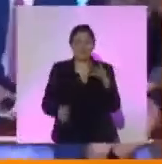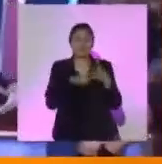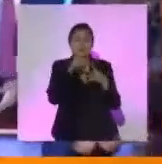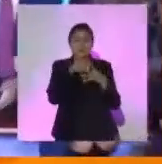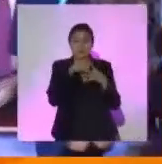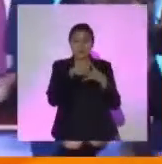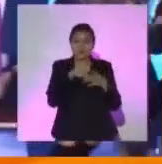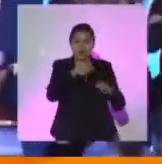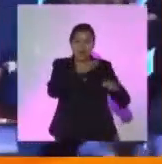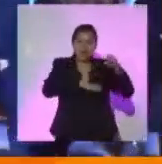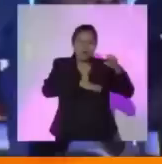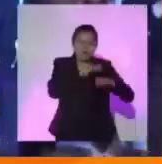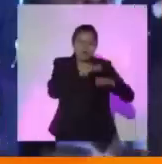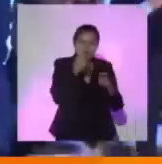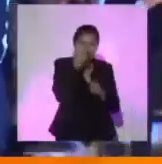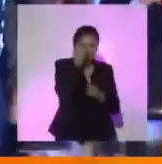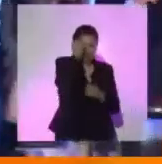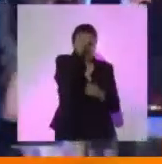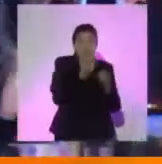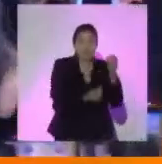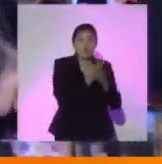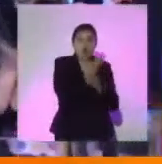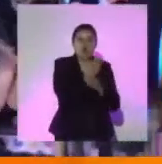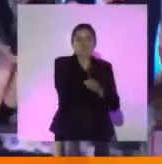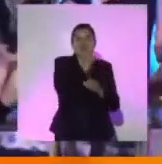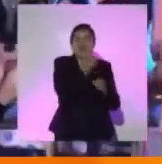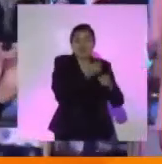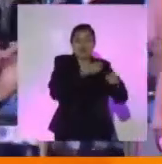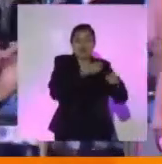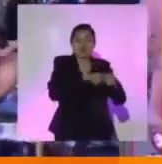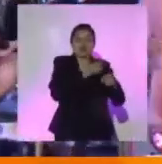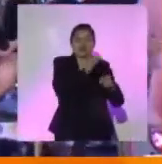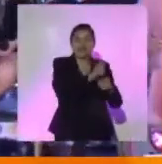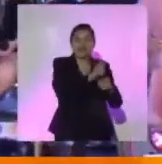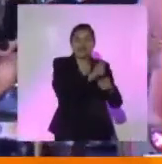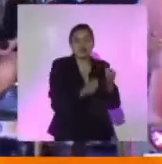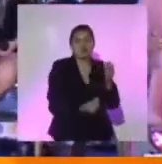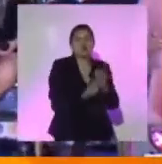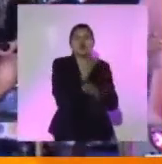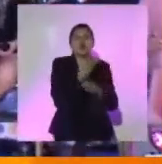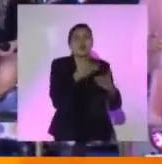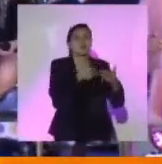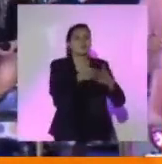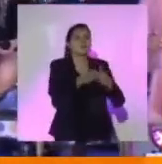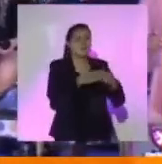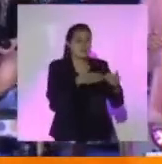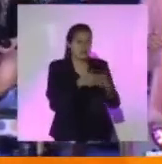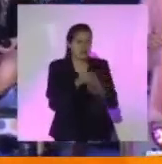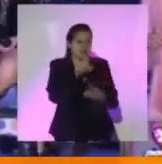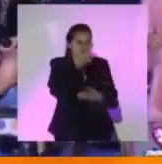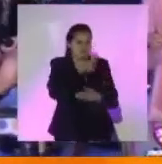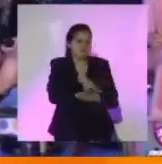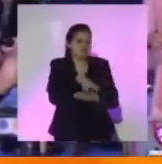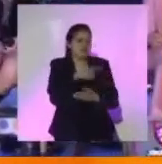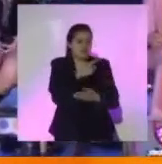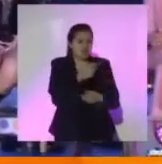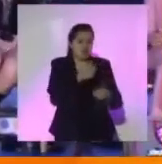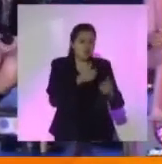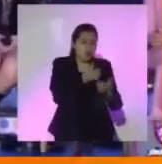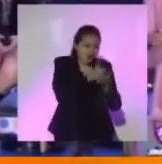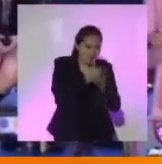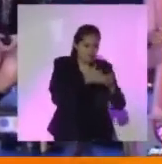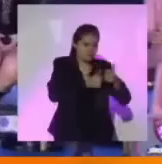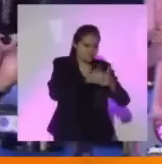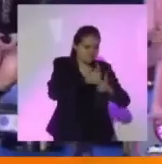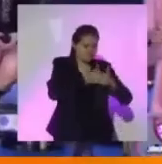luego ahí les va todavía más interesante en el tema de Pues en el caso de la cultura en el